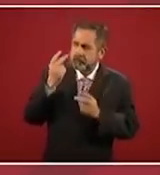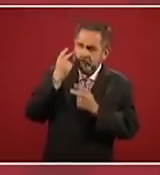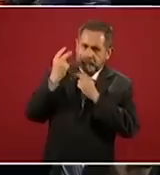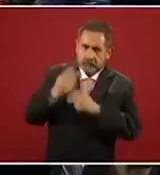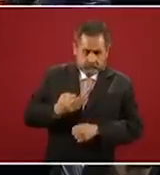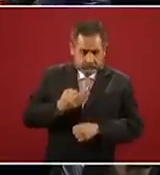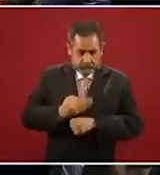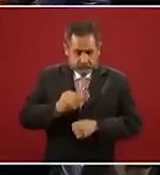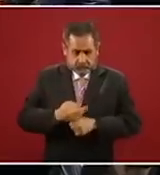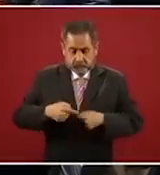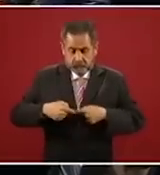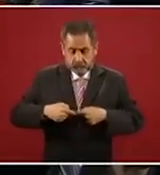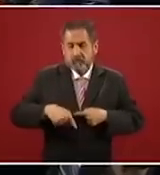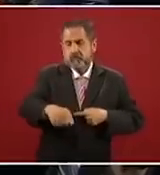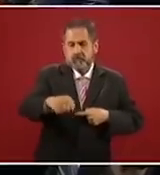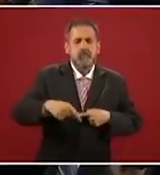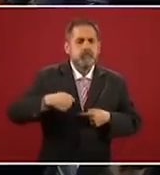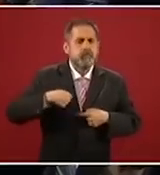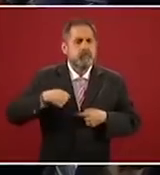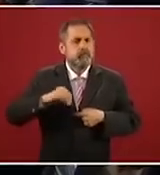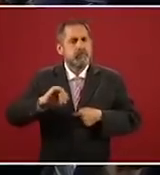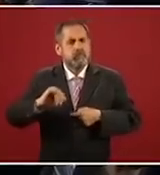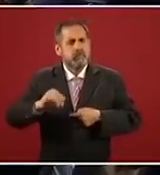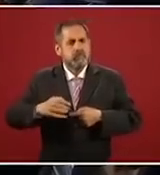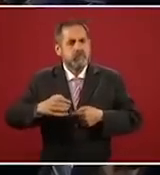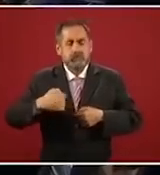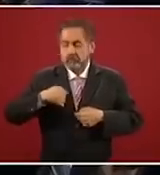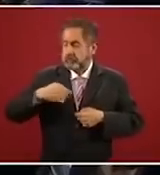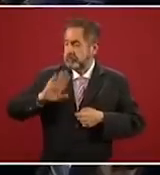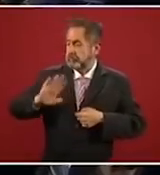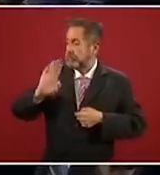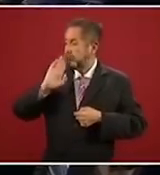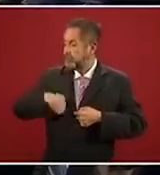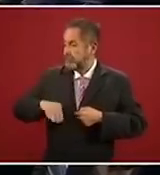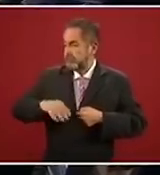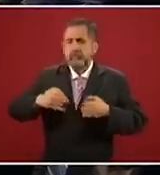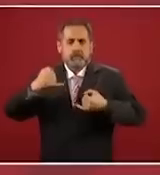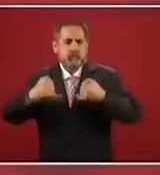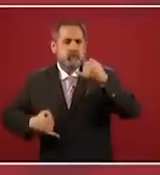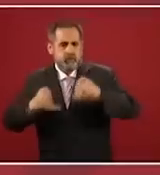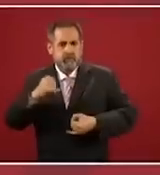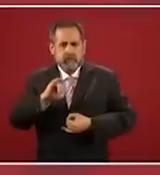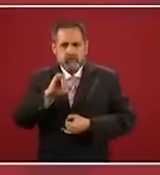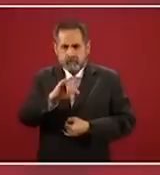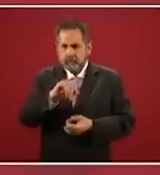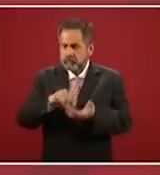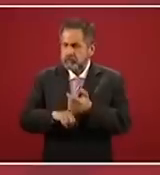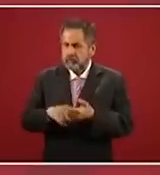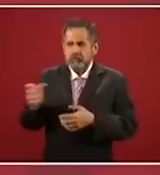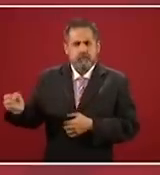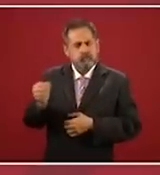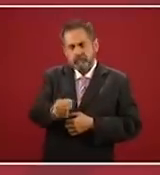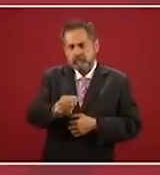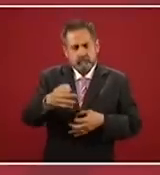no para nosotros, que los que llegábamos, los que estamos,